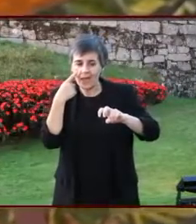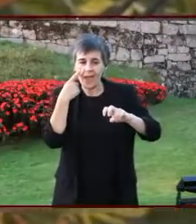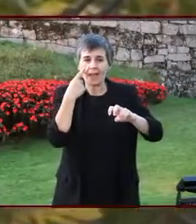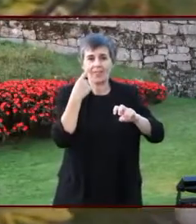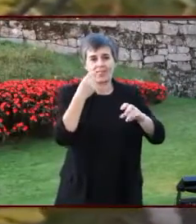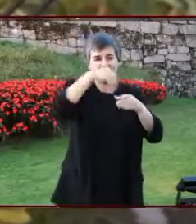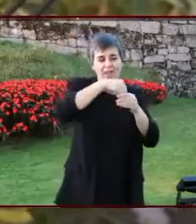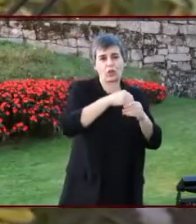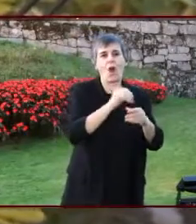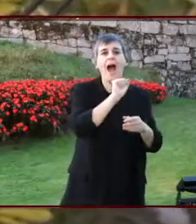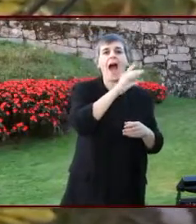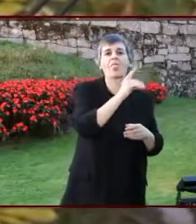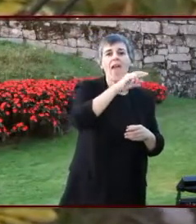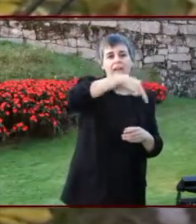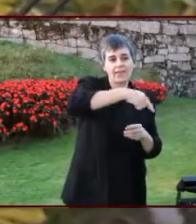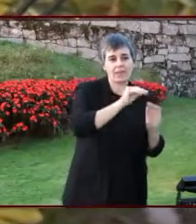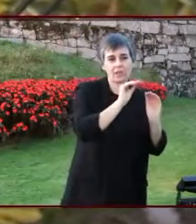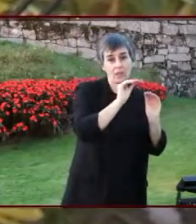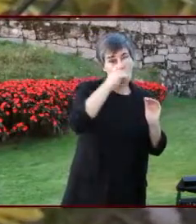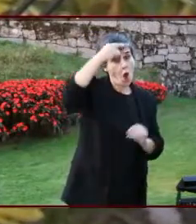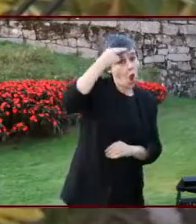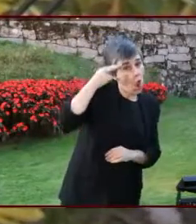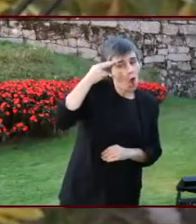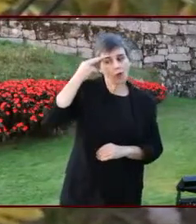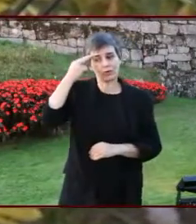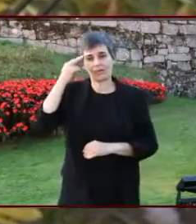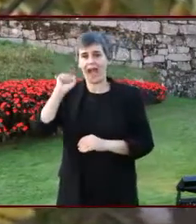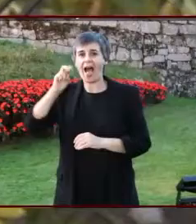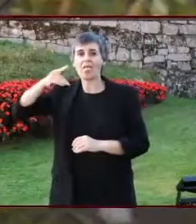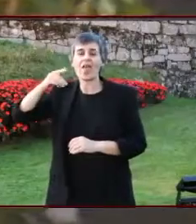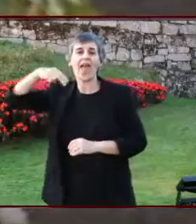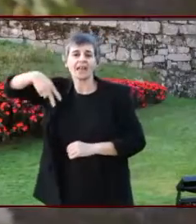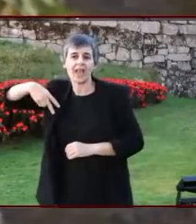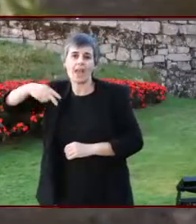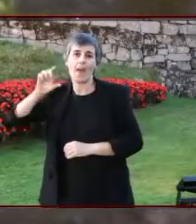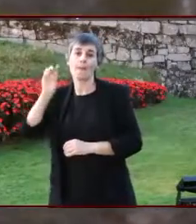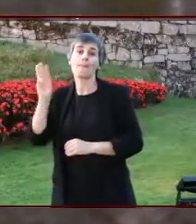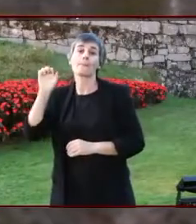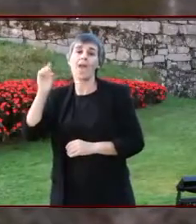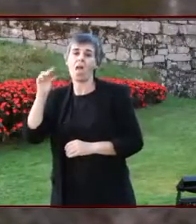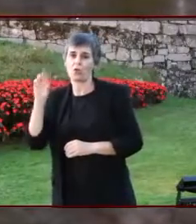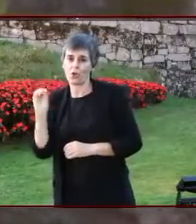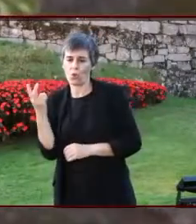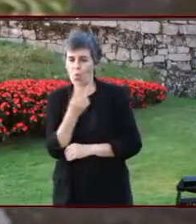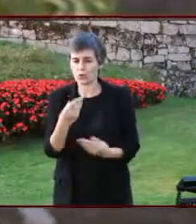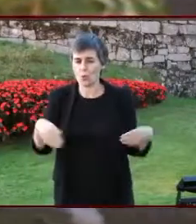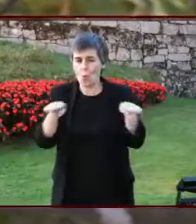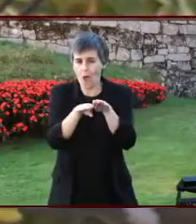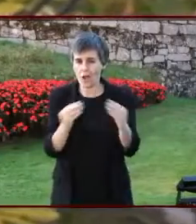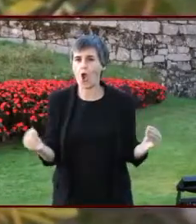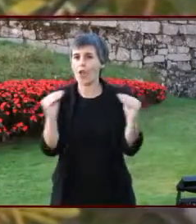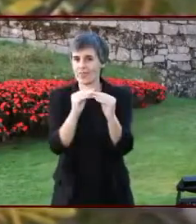Colón. Se non foi, pois dá igual. Pedro Madruga foi un home moi relevante da